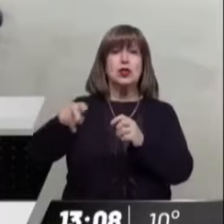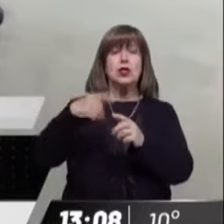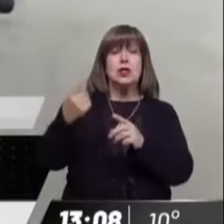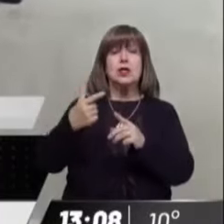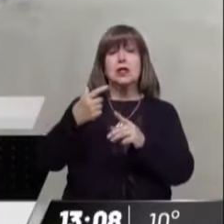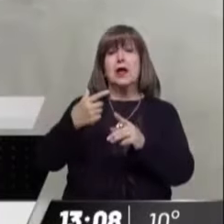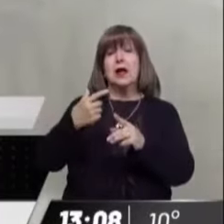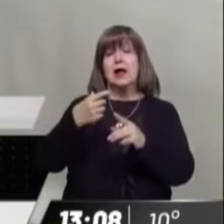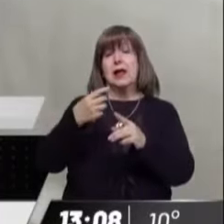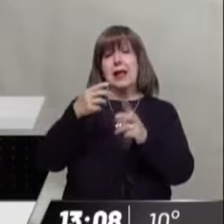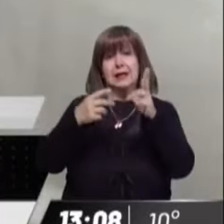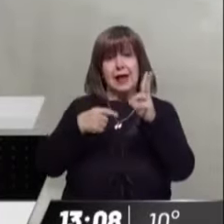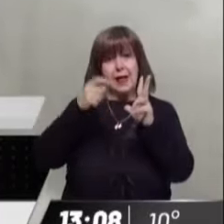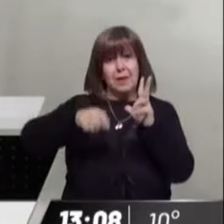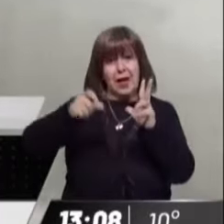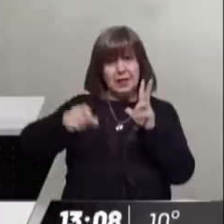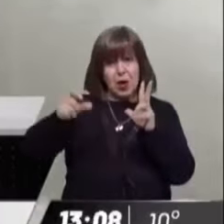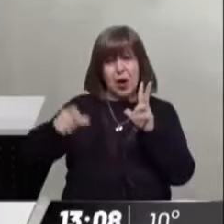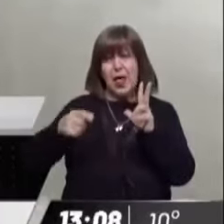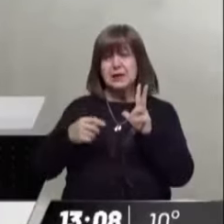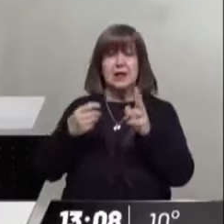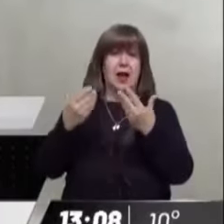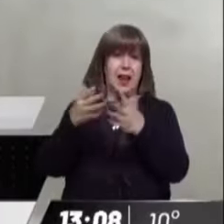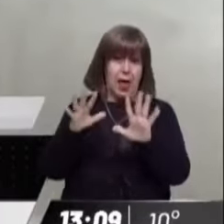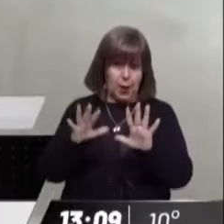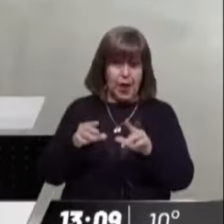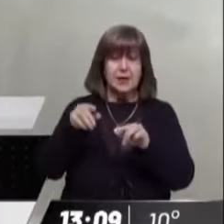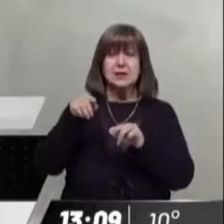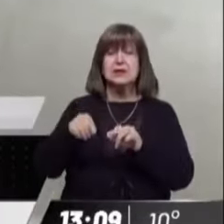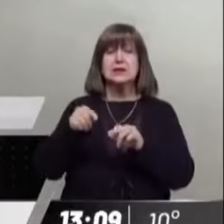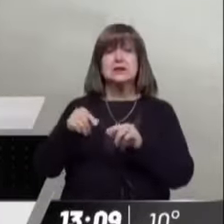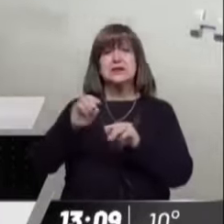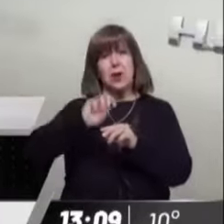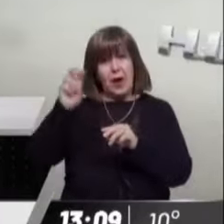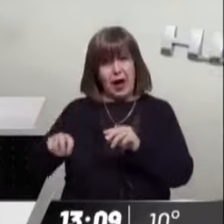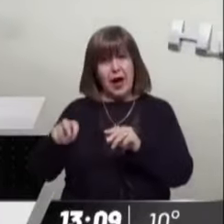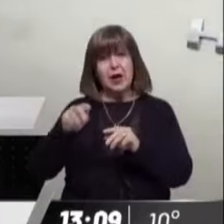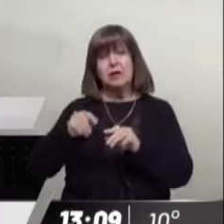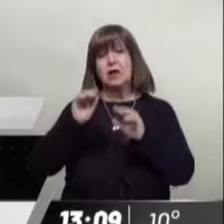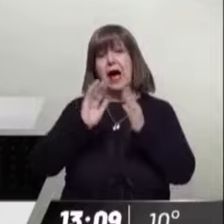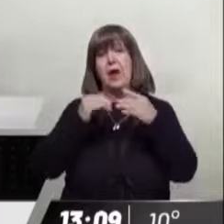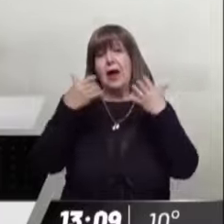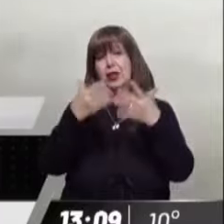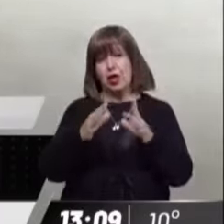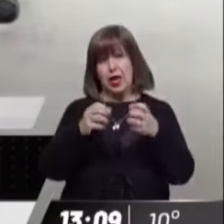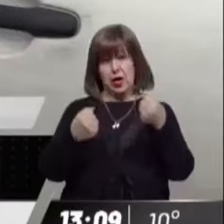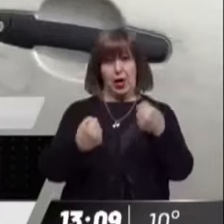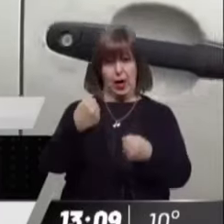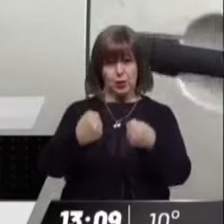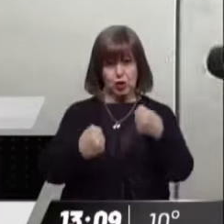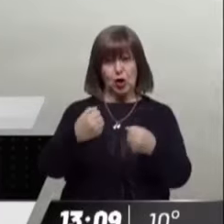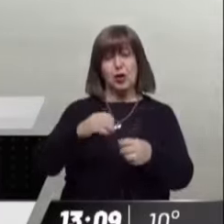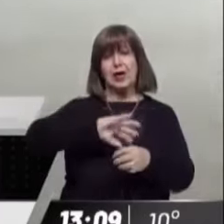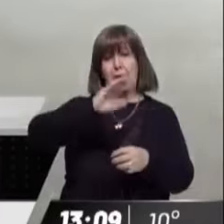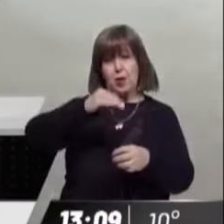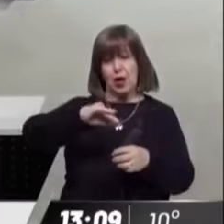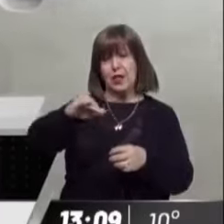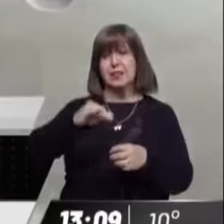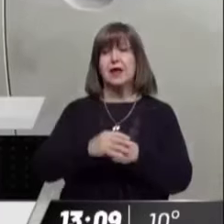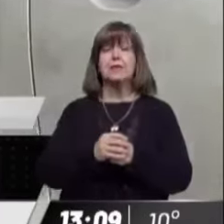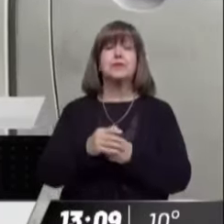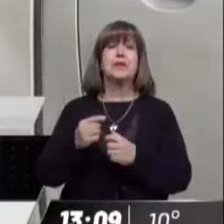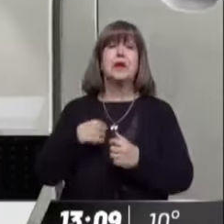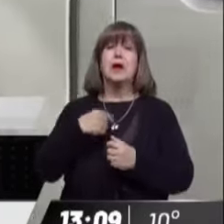cerquita del supermercado. El supermercado está nada más que a 5 kilómetros de este lugar, también sobre esta ruta 7. Claro. ¿Hay datos de